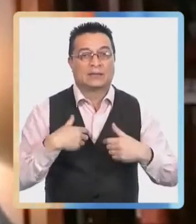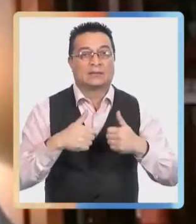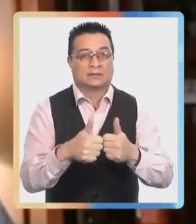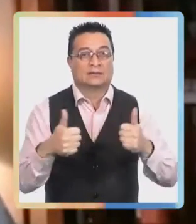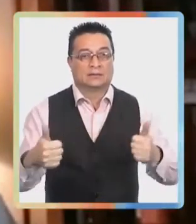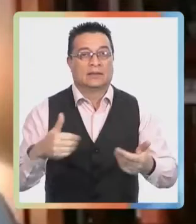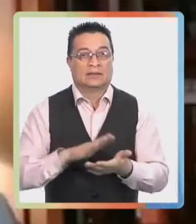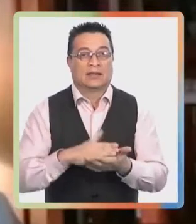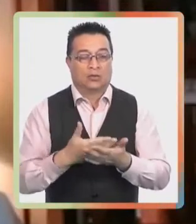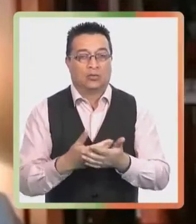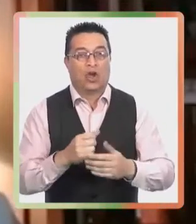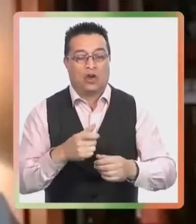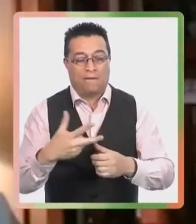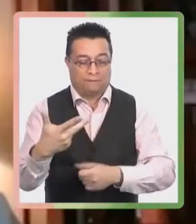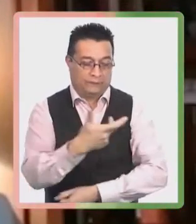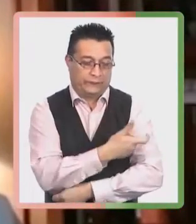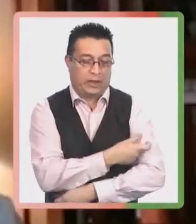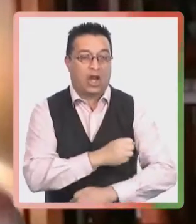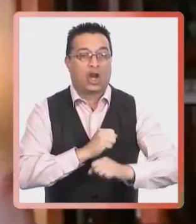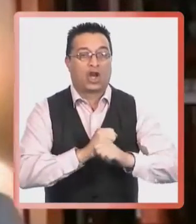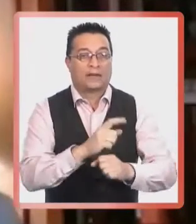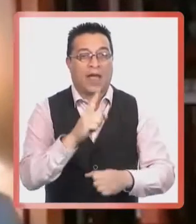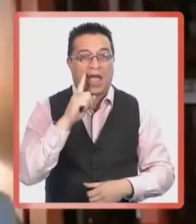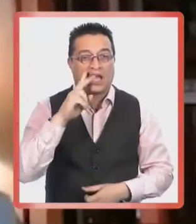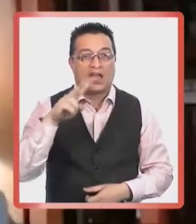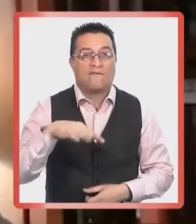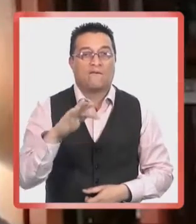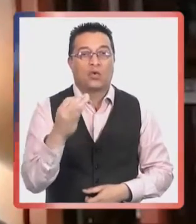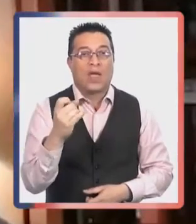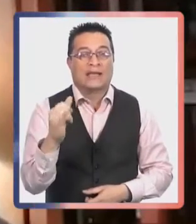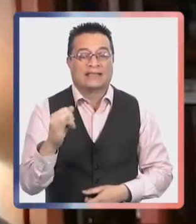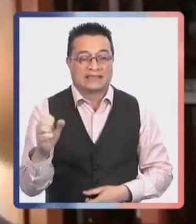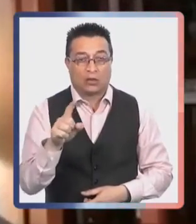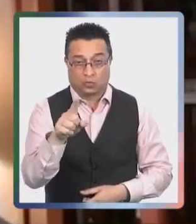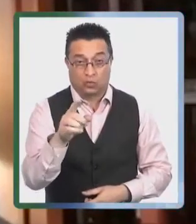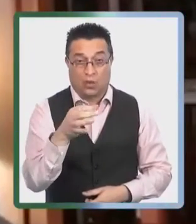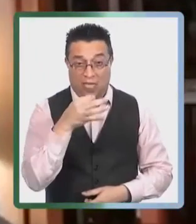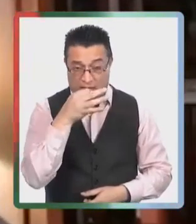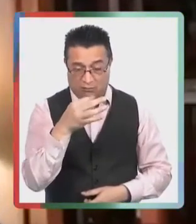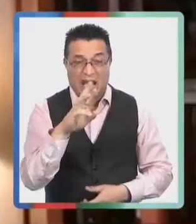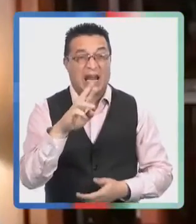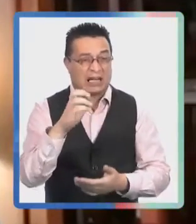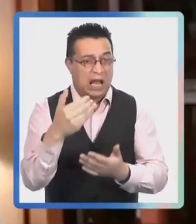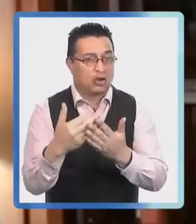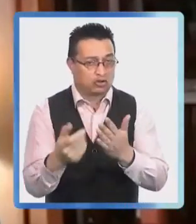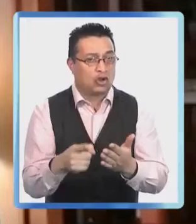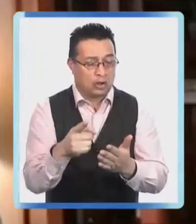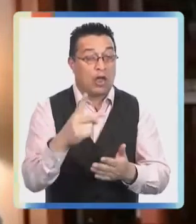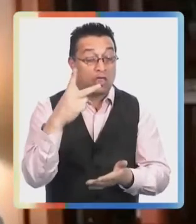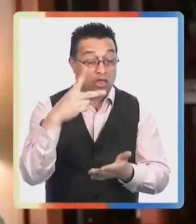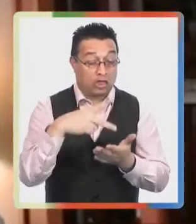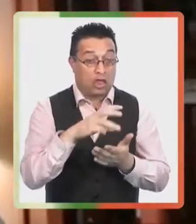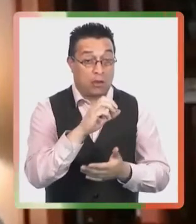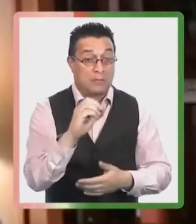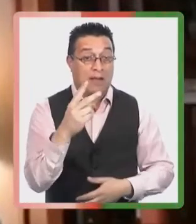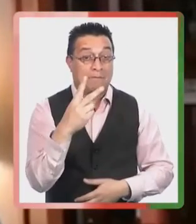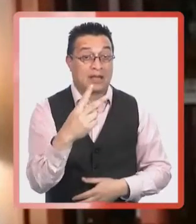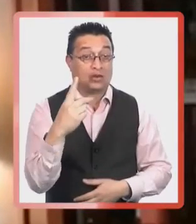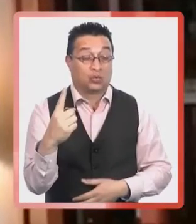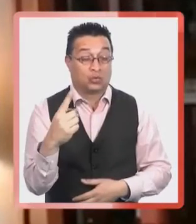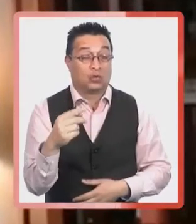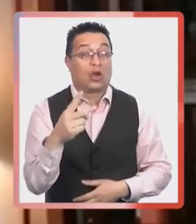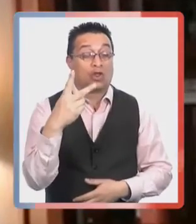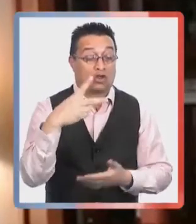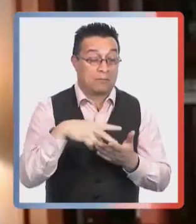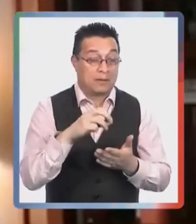autoridad de salud que se vacunen contra la influenza. Tú tienes razón en un punto muy importante. El año 2021,